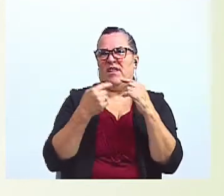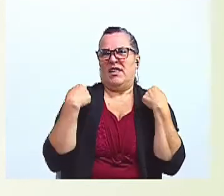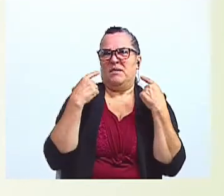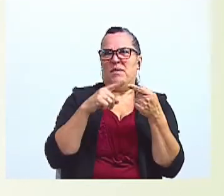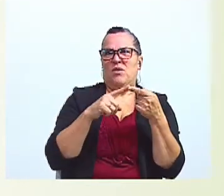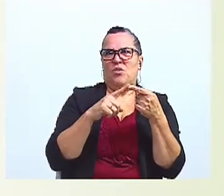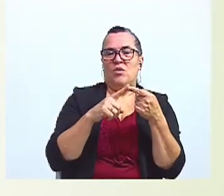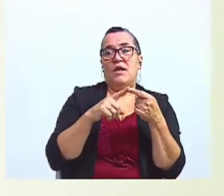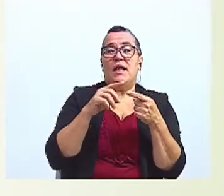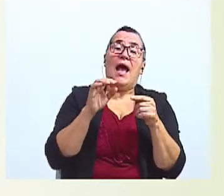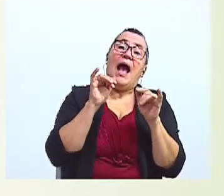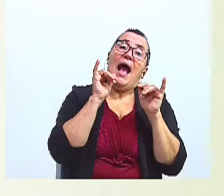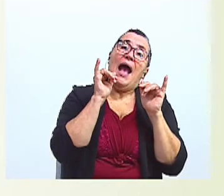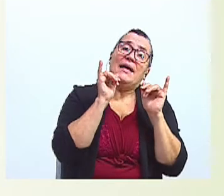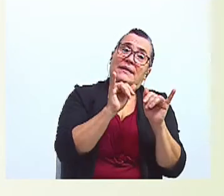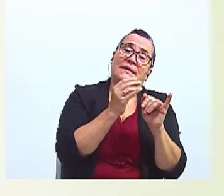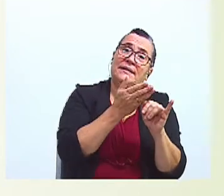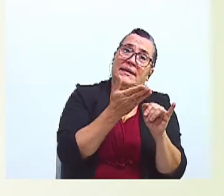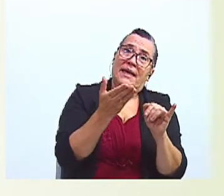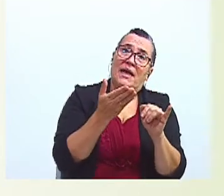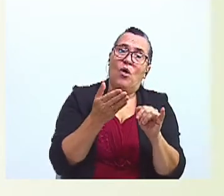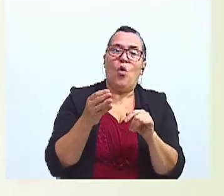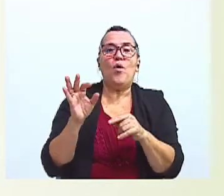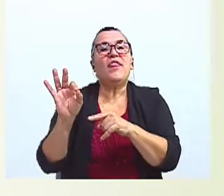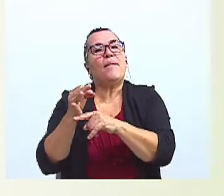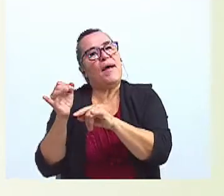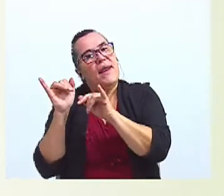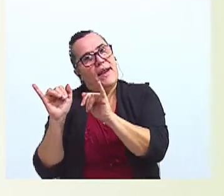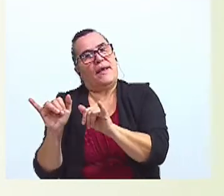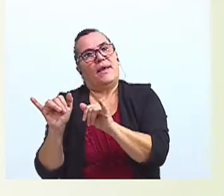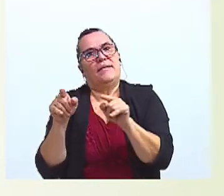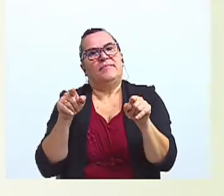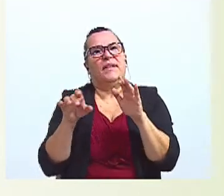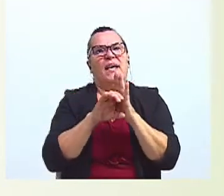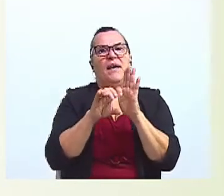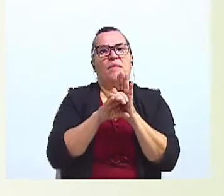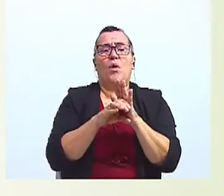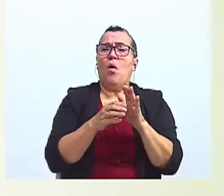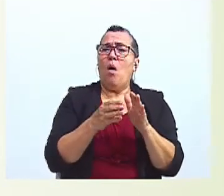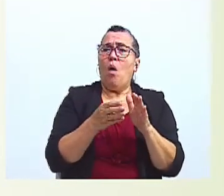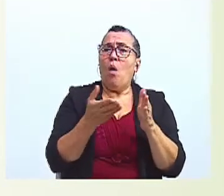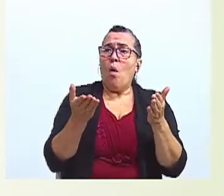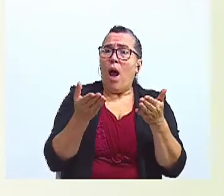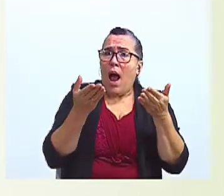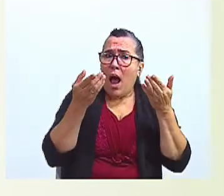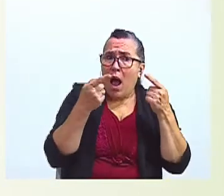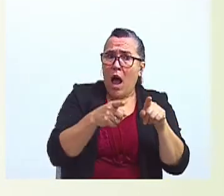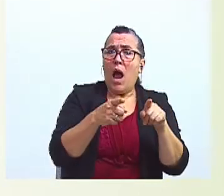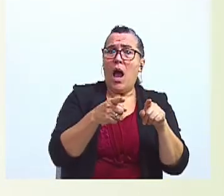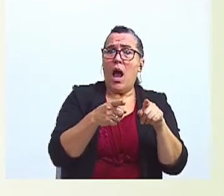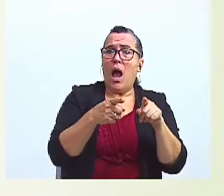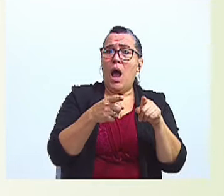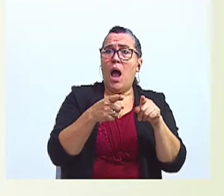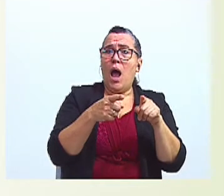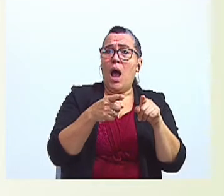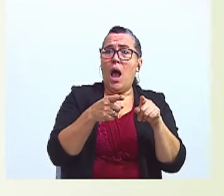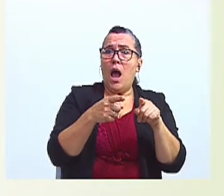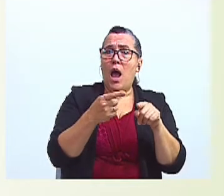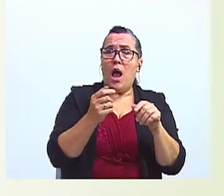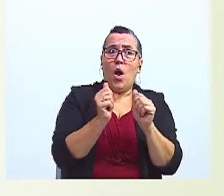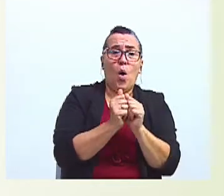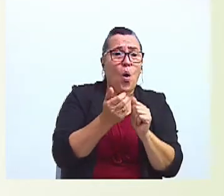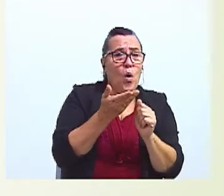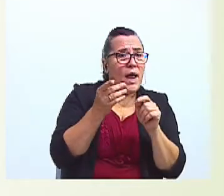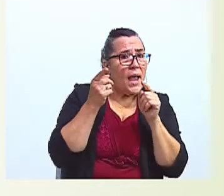que. Veamos algunos ejemplos. Con que así ocurrió el hecho. Es lo mismo que